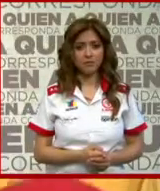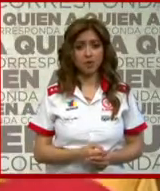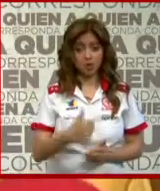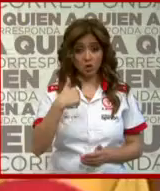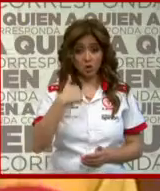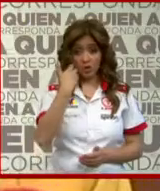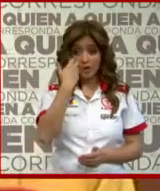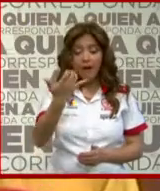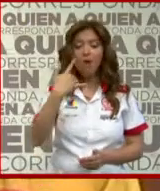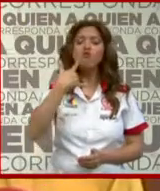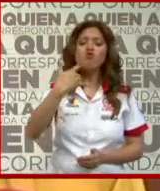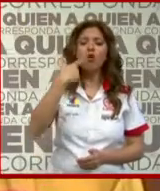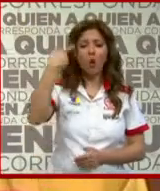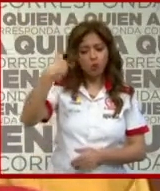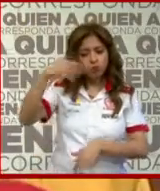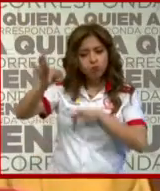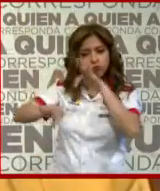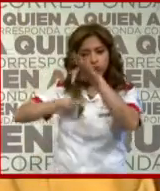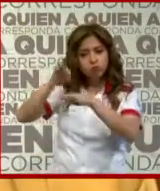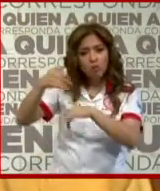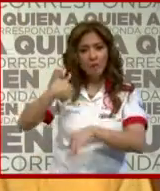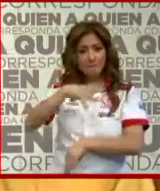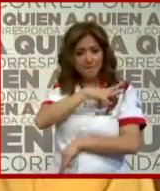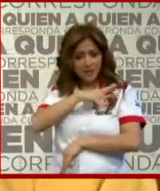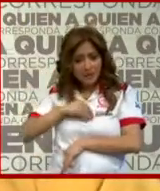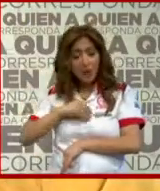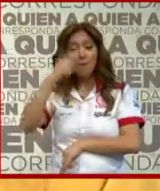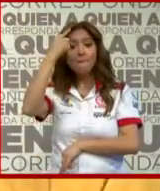Porque el día de mañana hagan mejor.